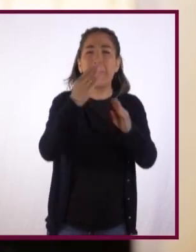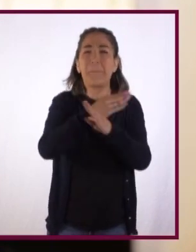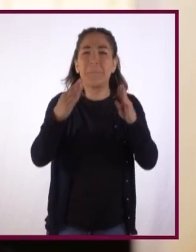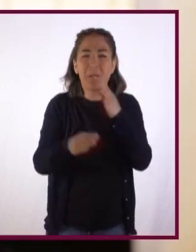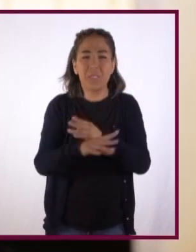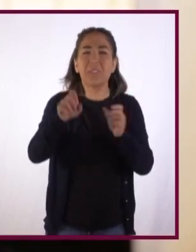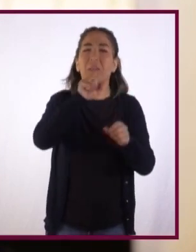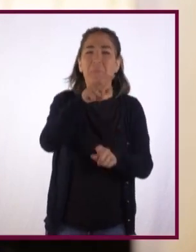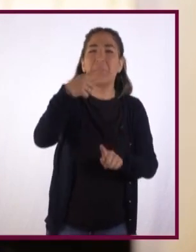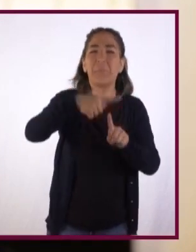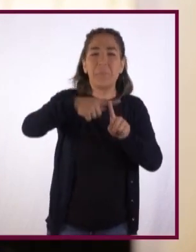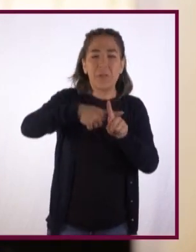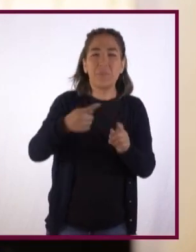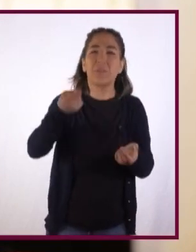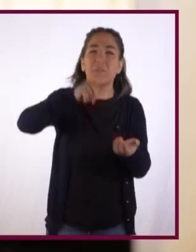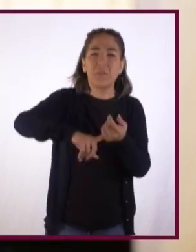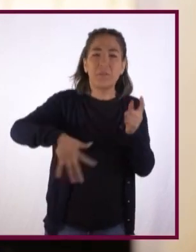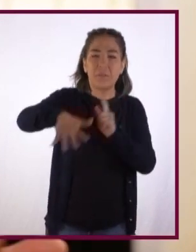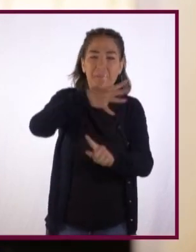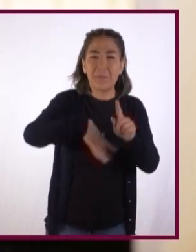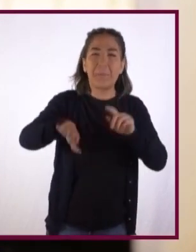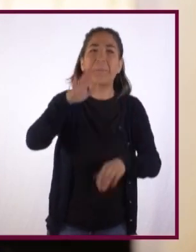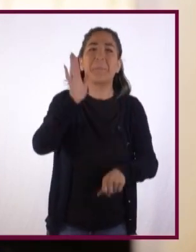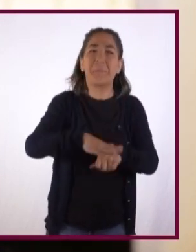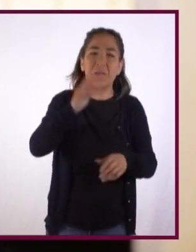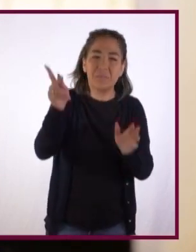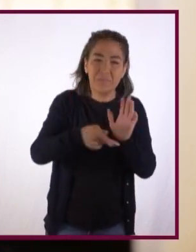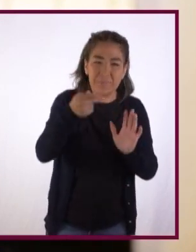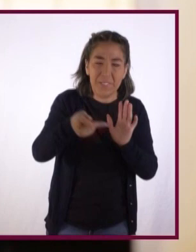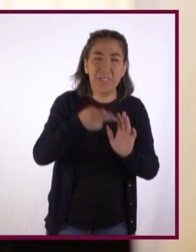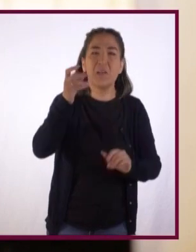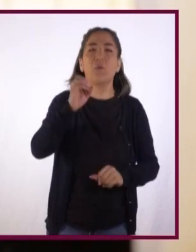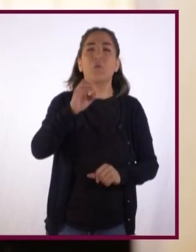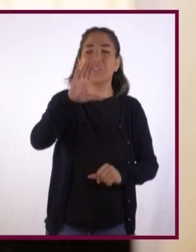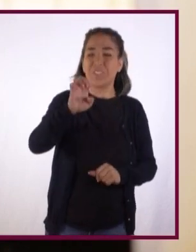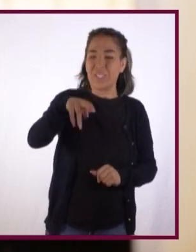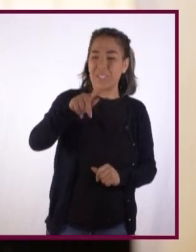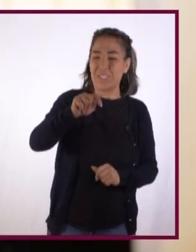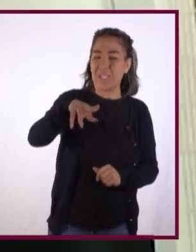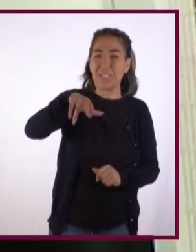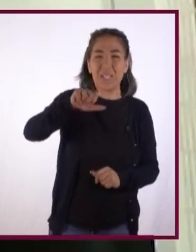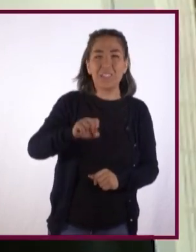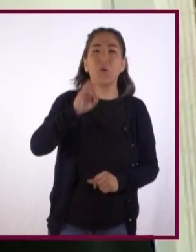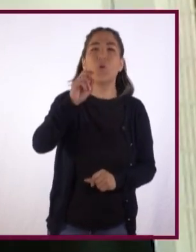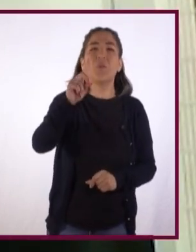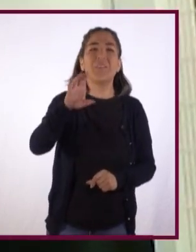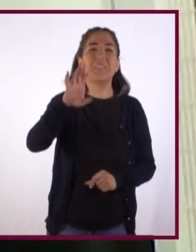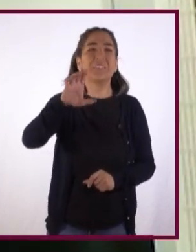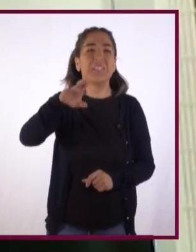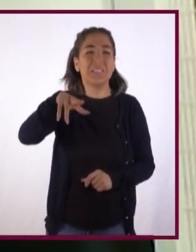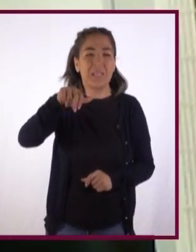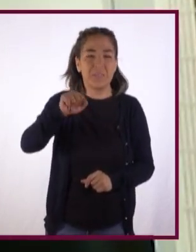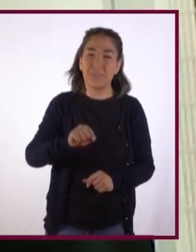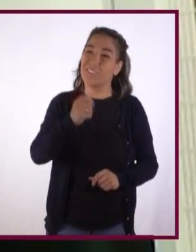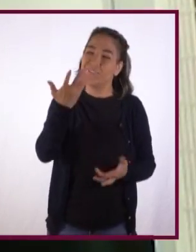de los materiales si la temperatura en su entorno cambia varias decenas o centenas de grados? Ahí depende del material, pero